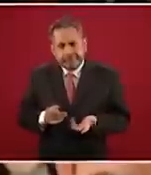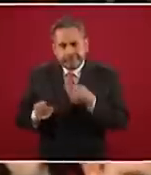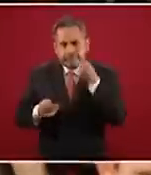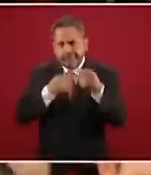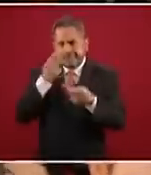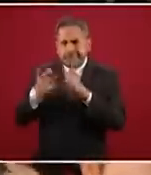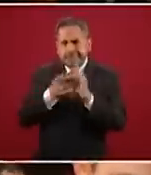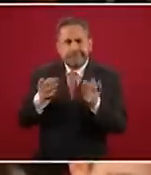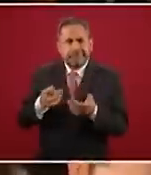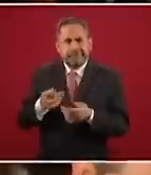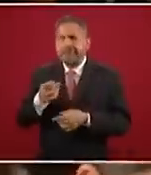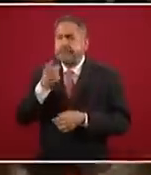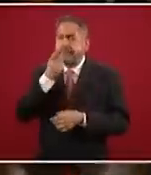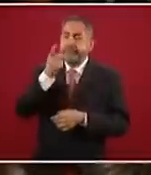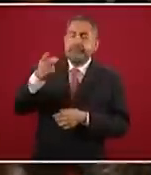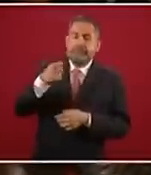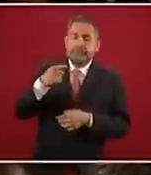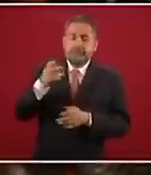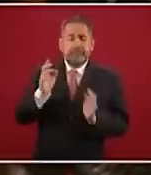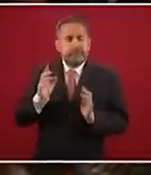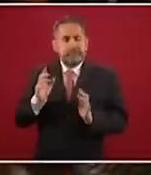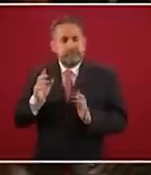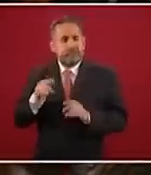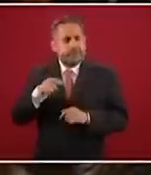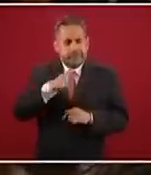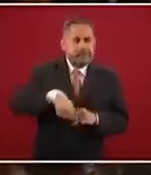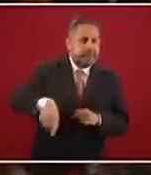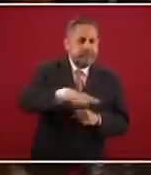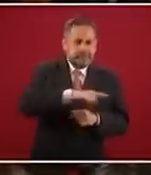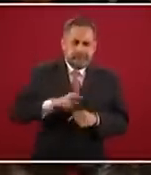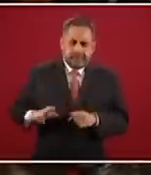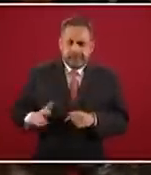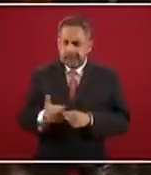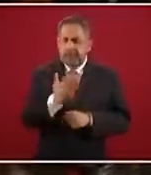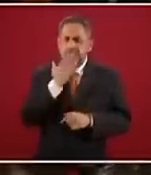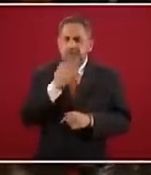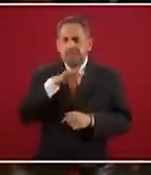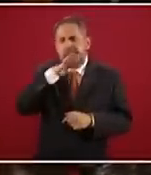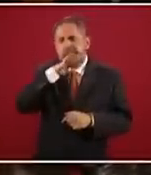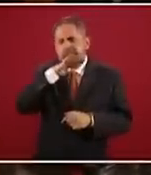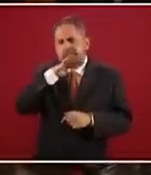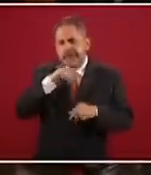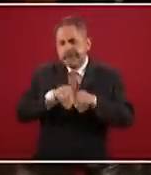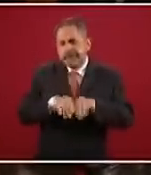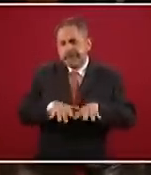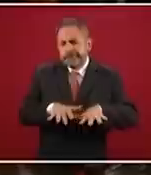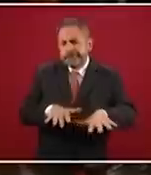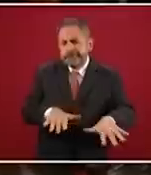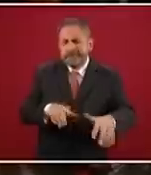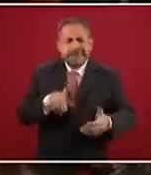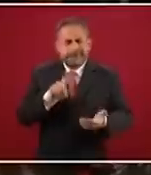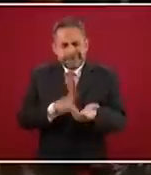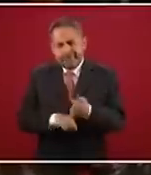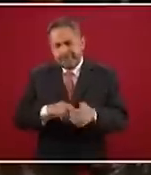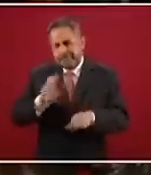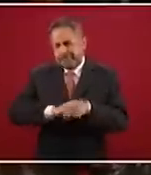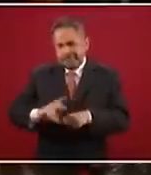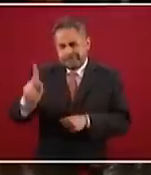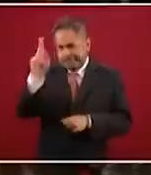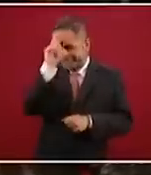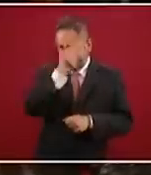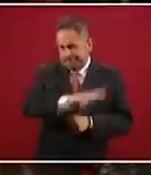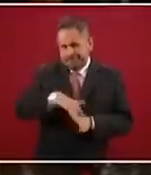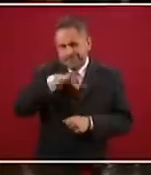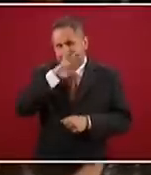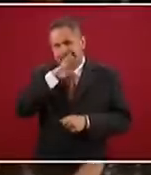pues que dijo que el grupo, que sí estaba contaminado el río Sonora, pues que aparte de ser la mayor tragedia ambiental producida